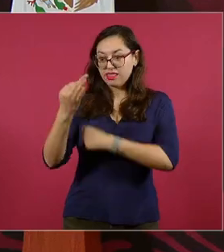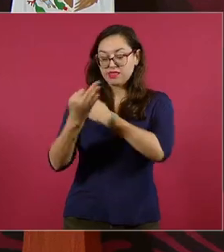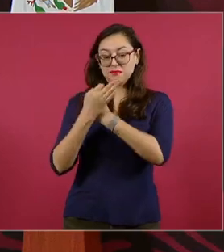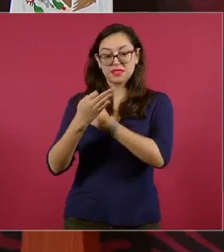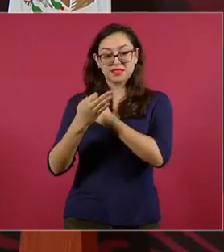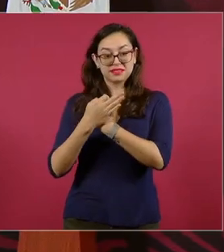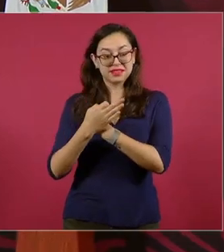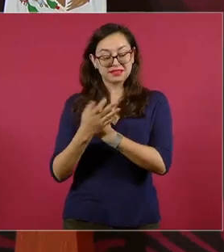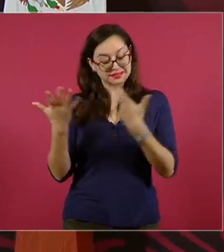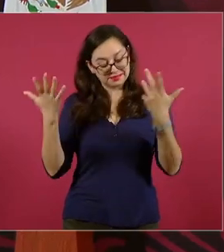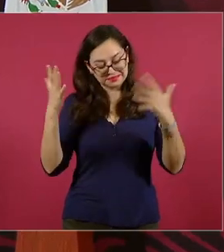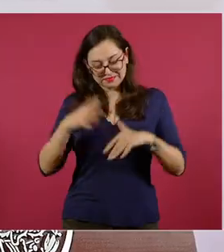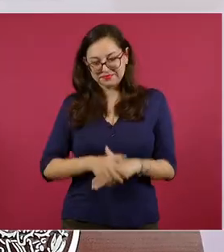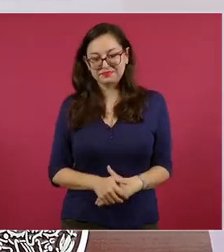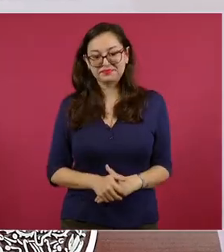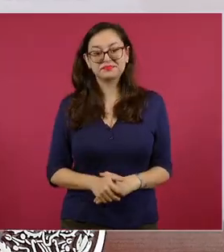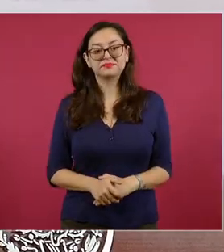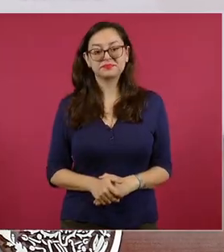pero es